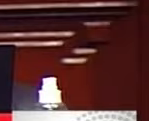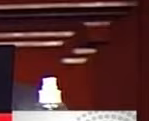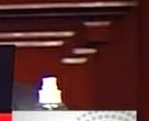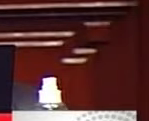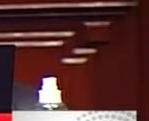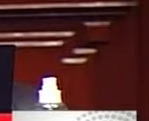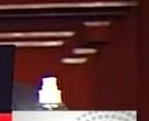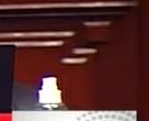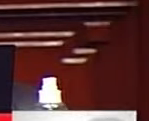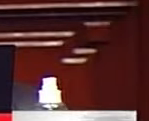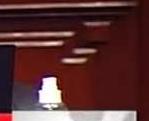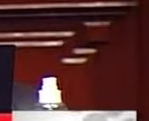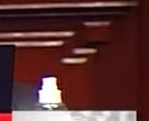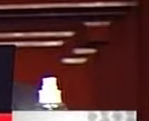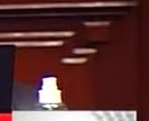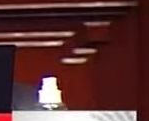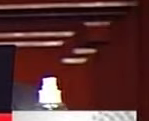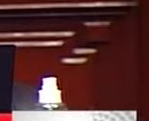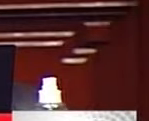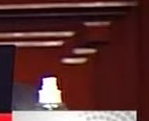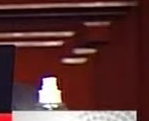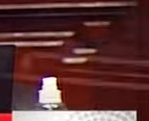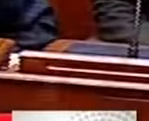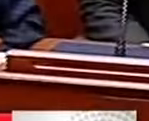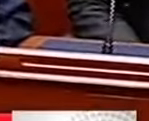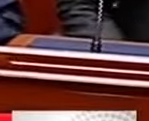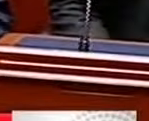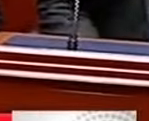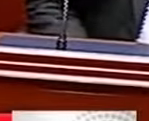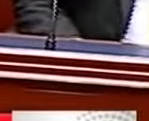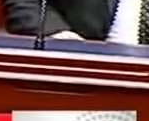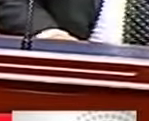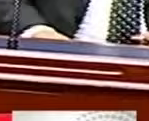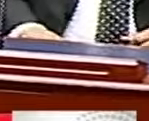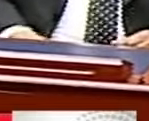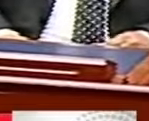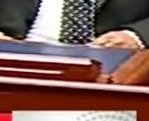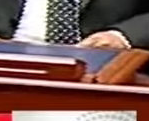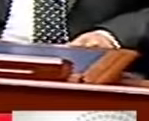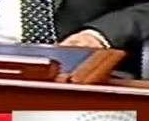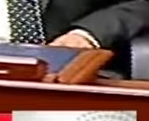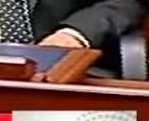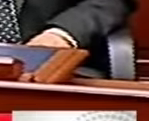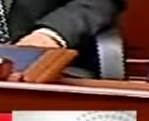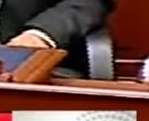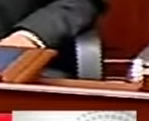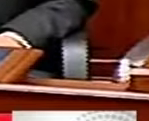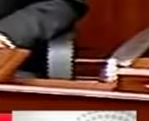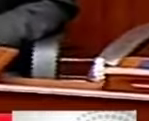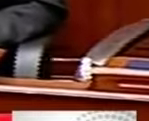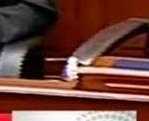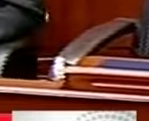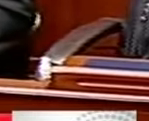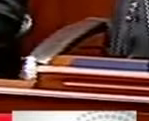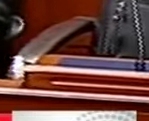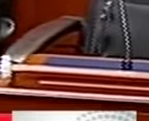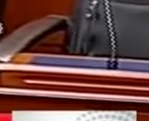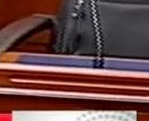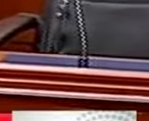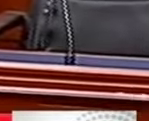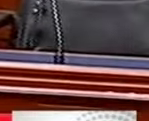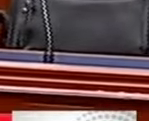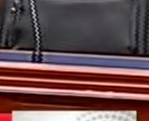Ministros y al Gabinete Ministerial. Se va a dar lectura al artículo 130 de la Constitución Política del Perú y a